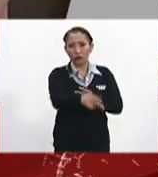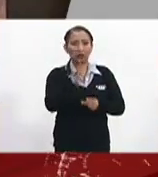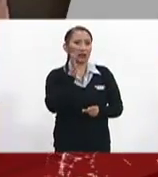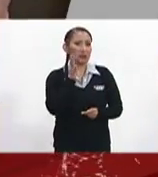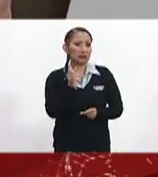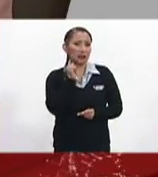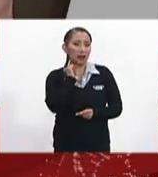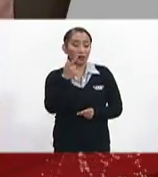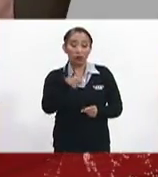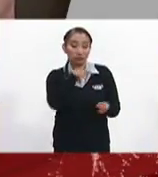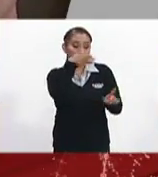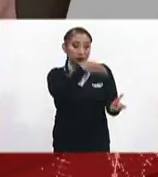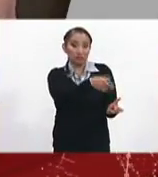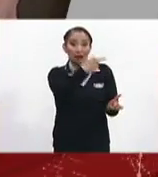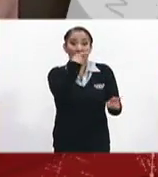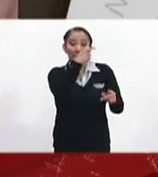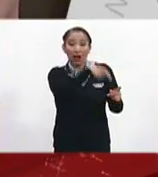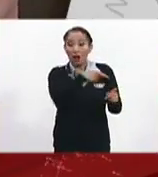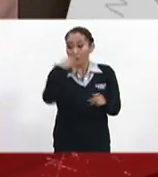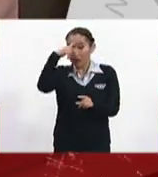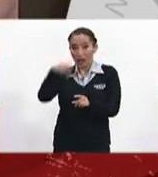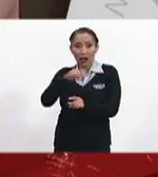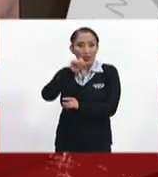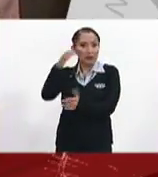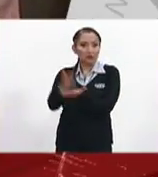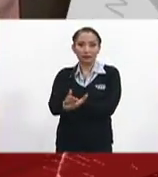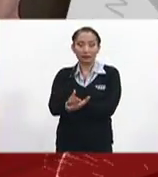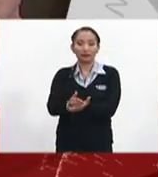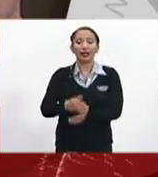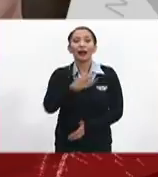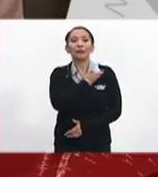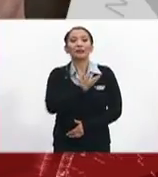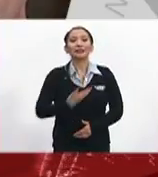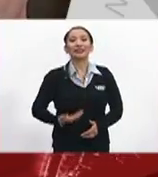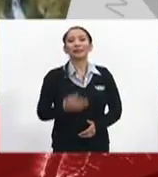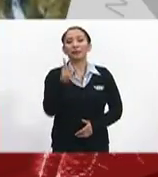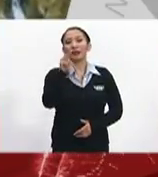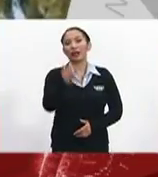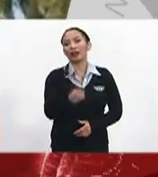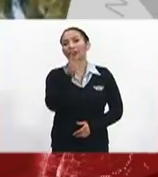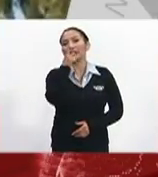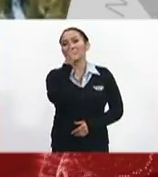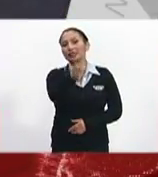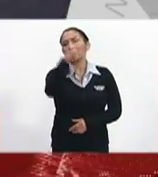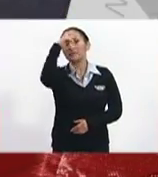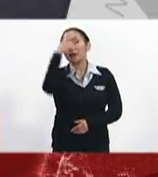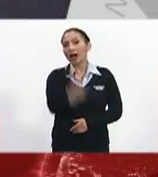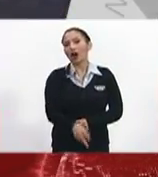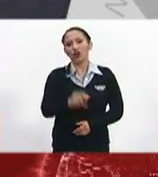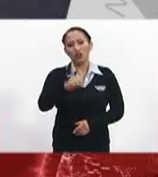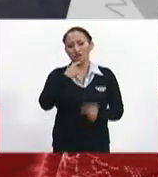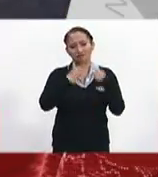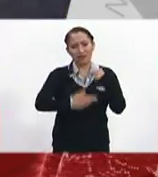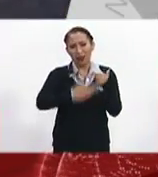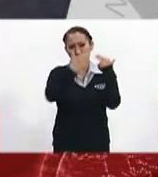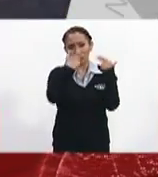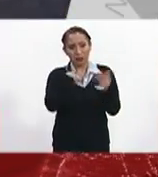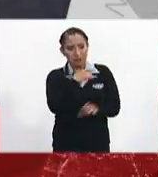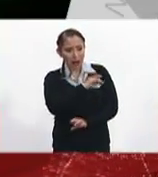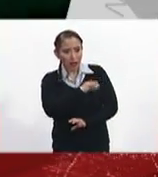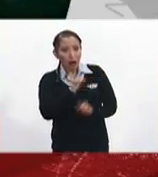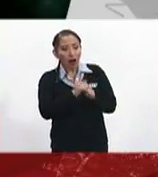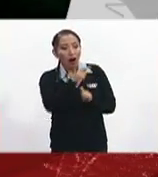Congreso, diríjase a ellos, no a los mexicanos. El presidente Enrique Peña Nieto asegura que México no negociará con